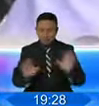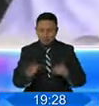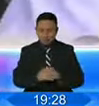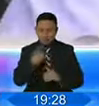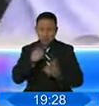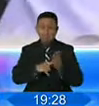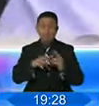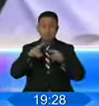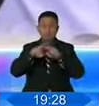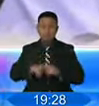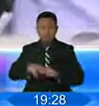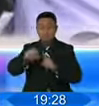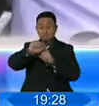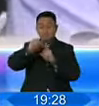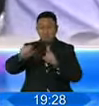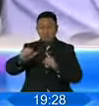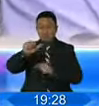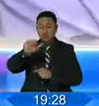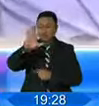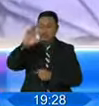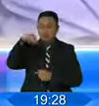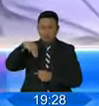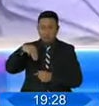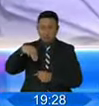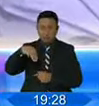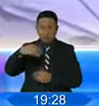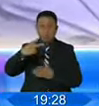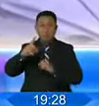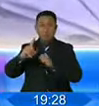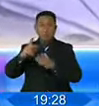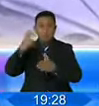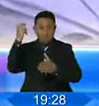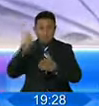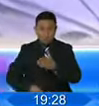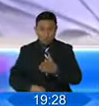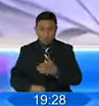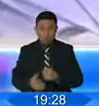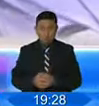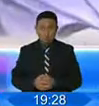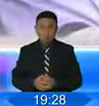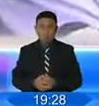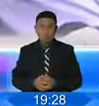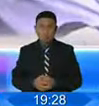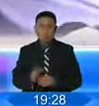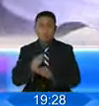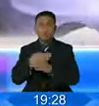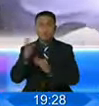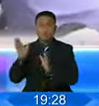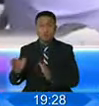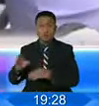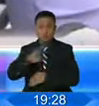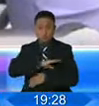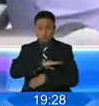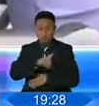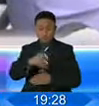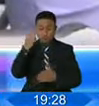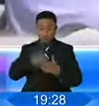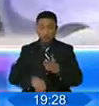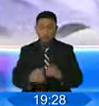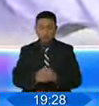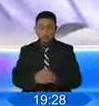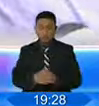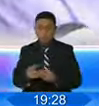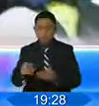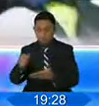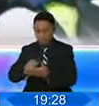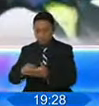ustedes revisan el sistema de la ATM, la multa del funcionario municipal fue elevada